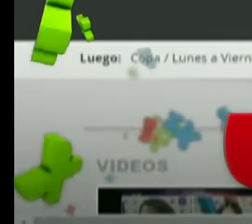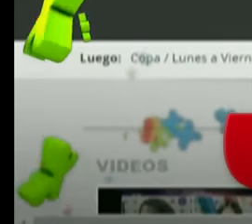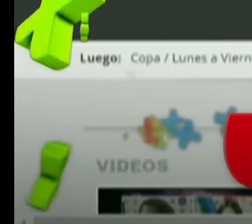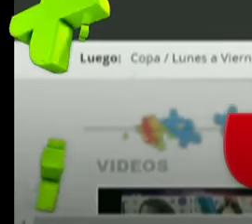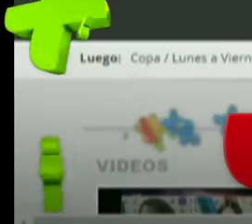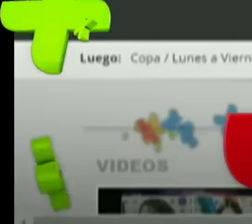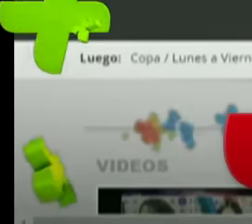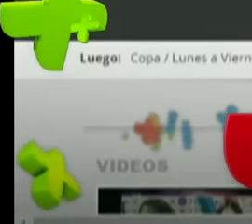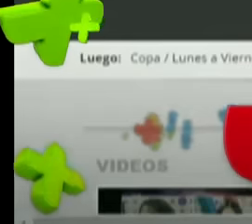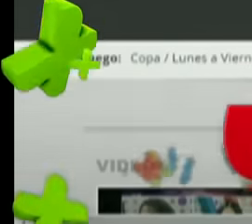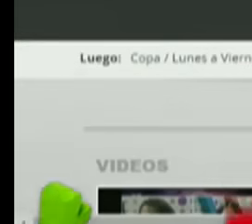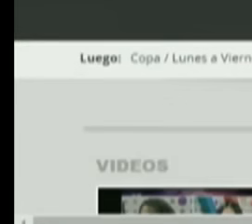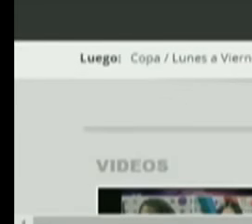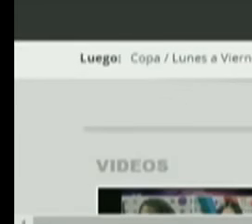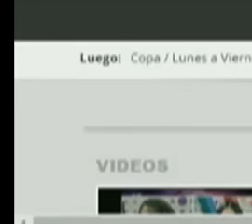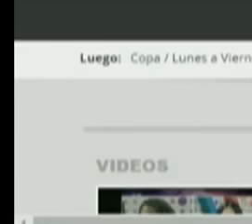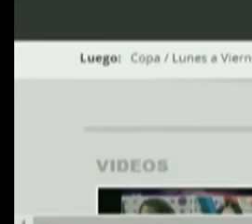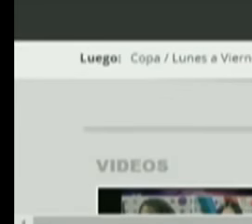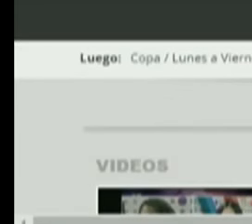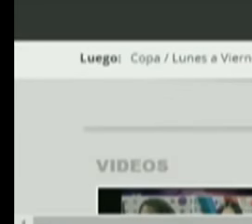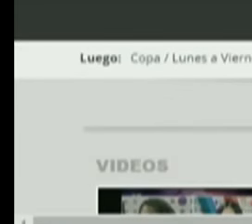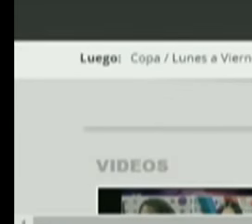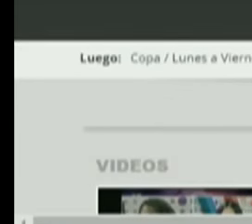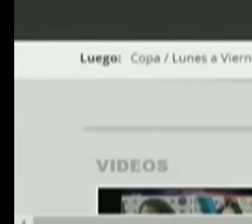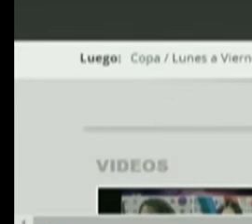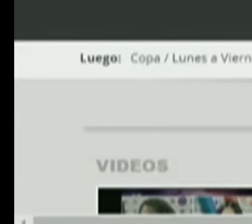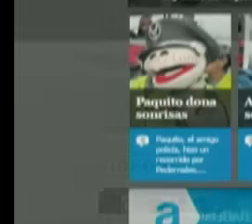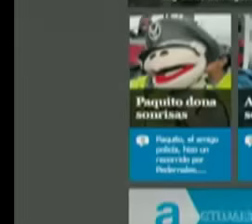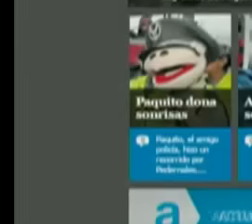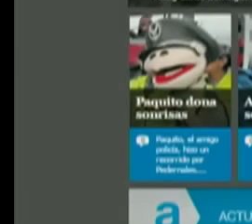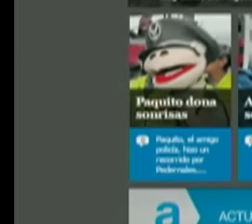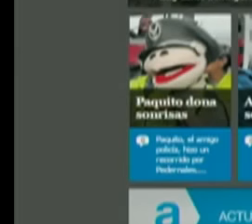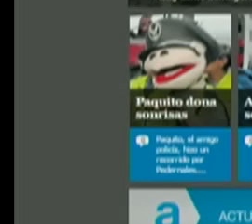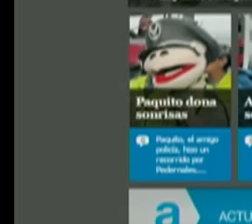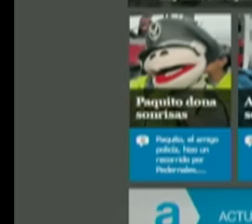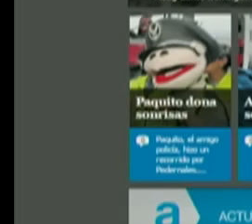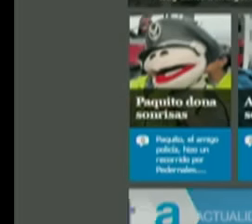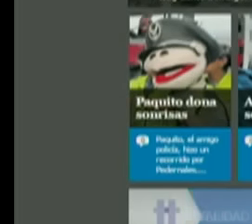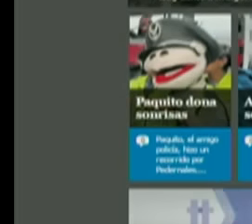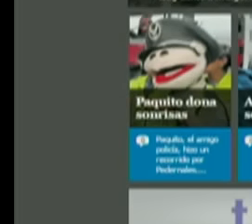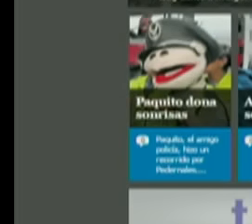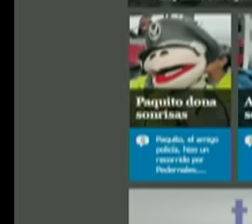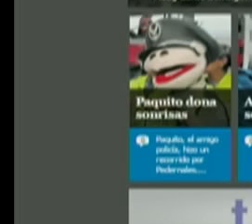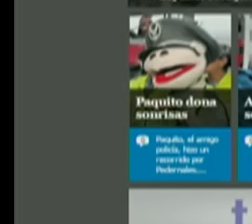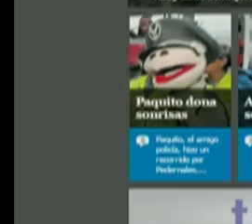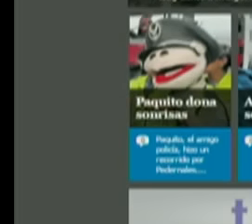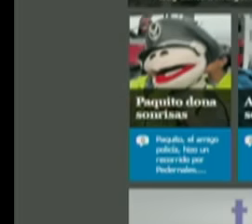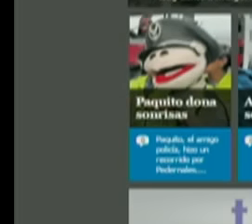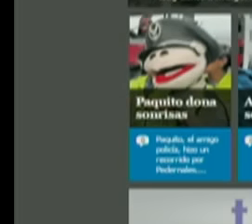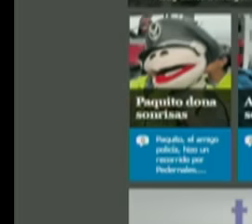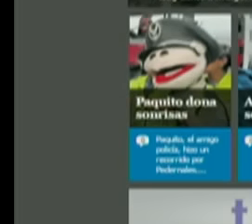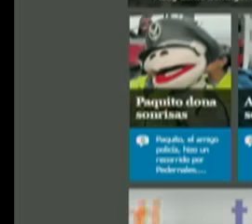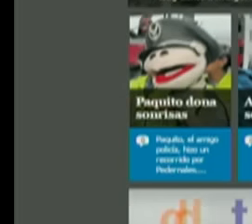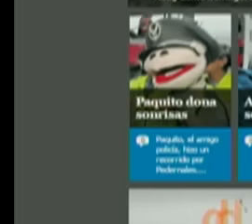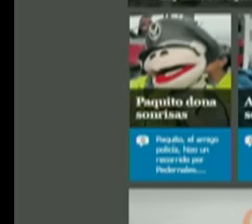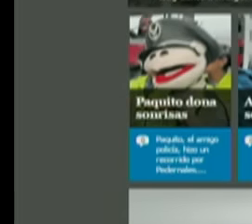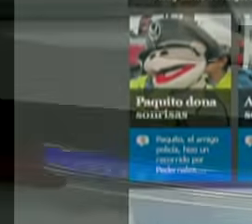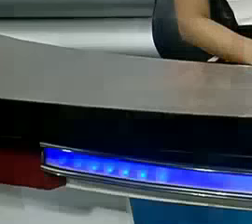www.rts.com.es/envivo. RTS está más cerca de ti. Últimas noticias, el diario de Quito. Pídelo a tu voceador. El